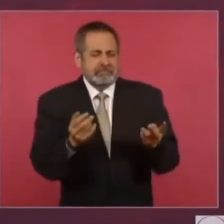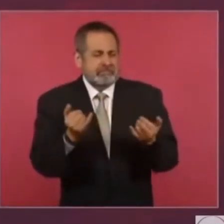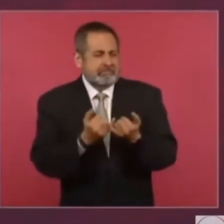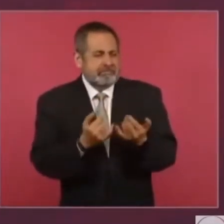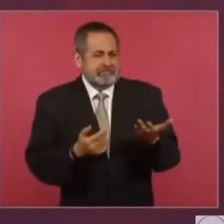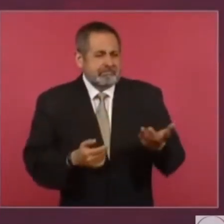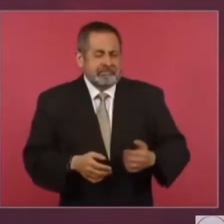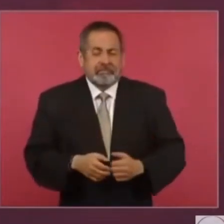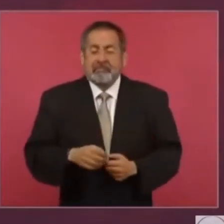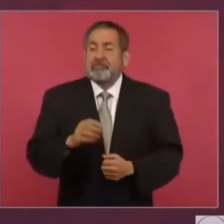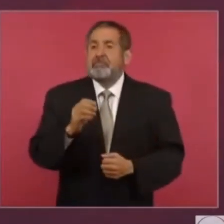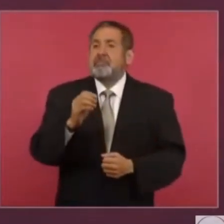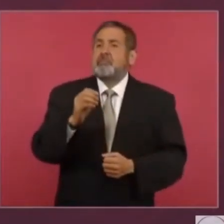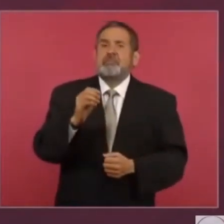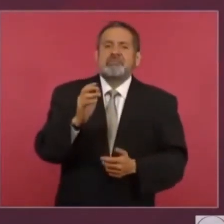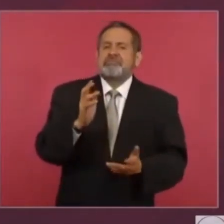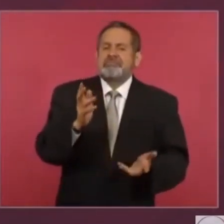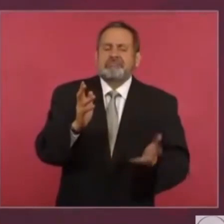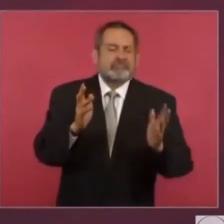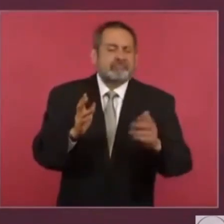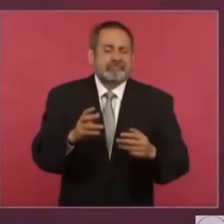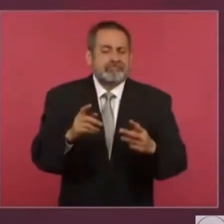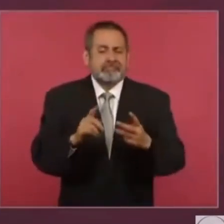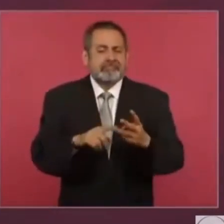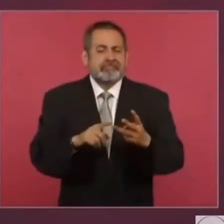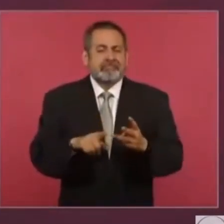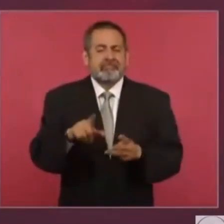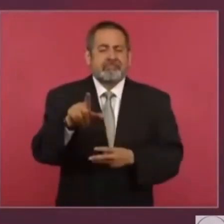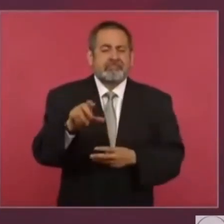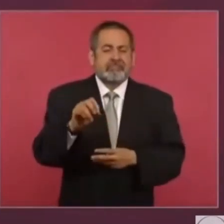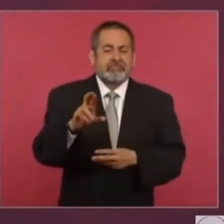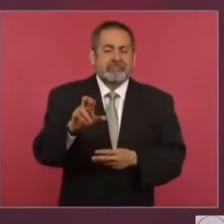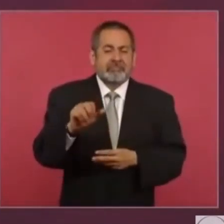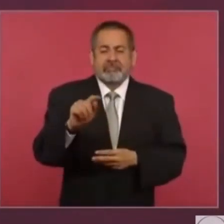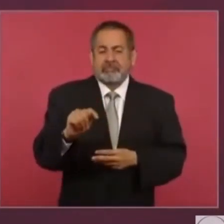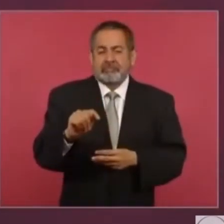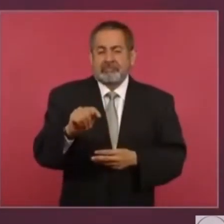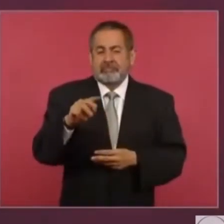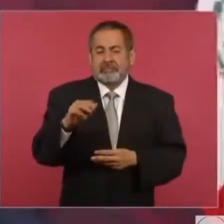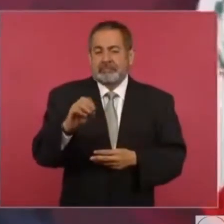los de Loret de Mola,